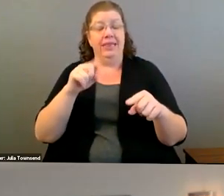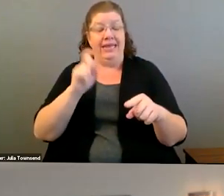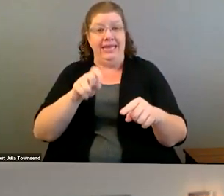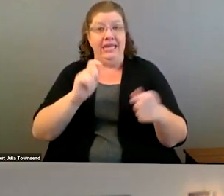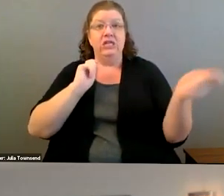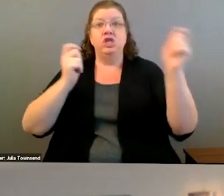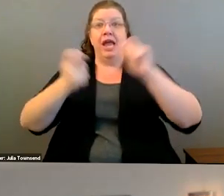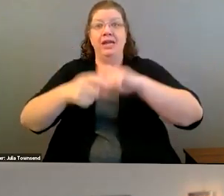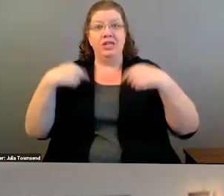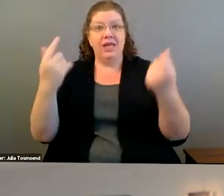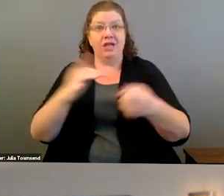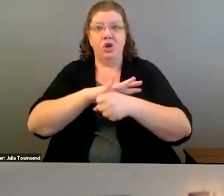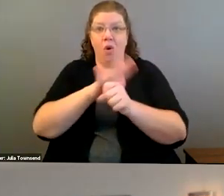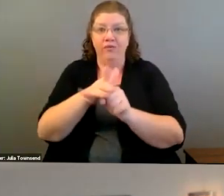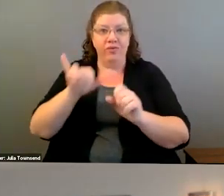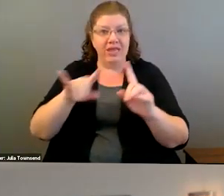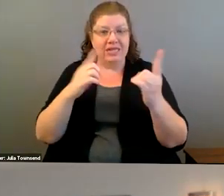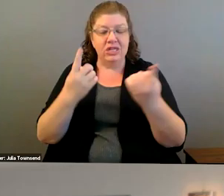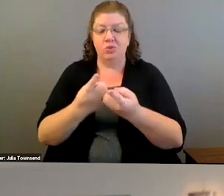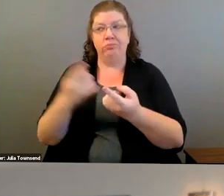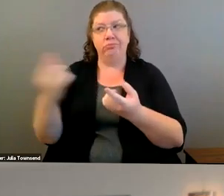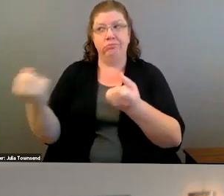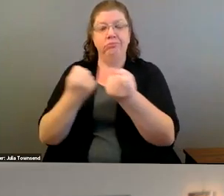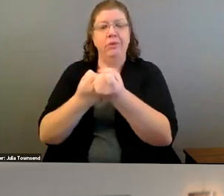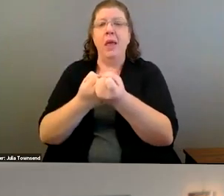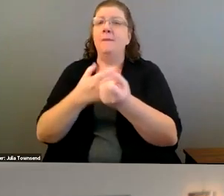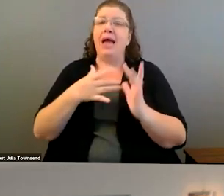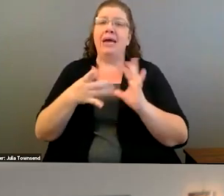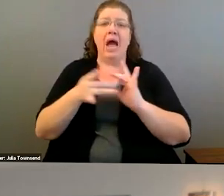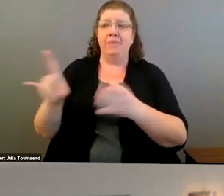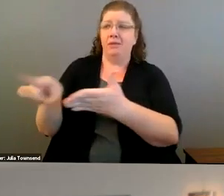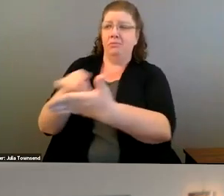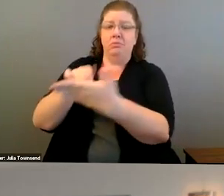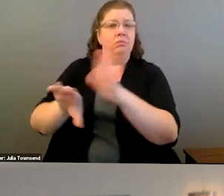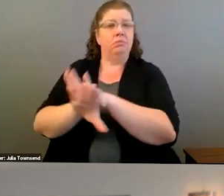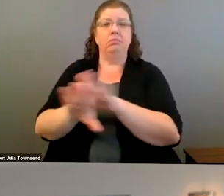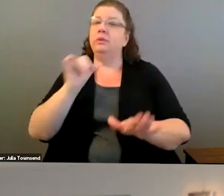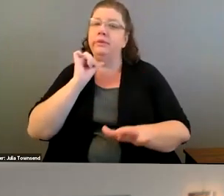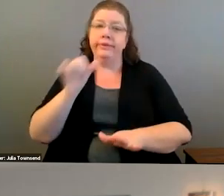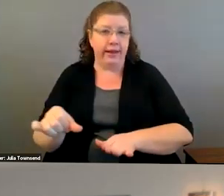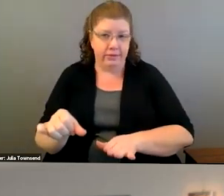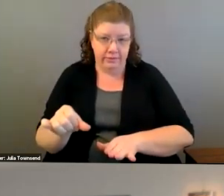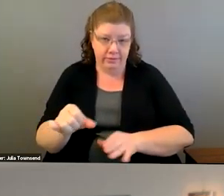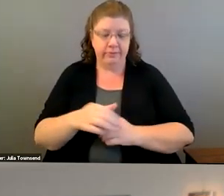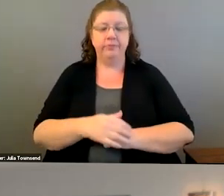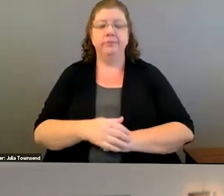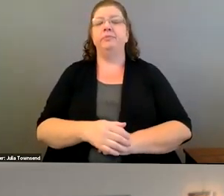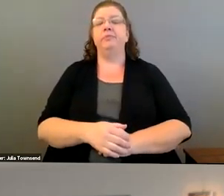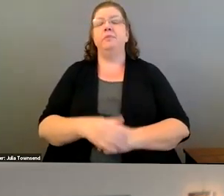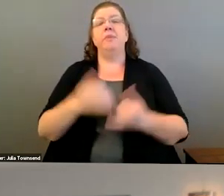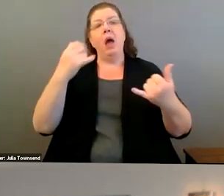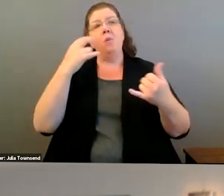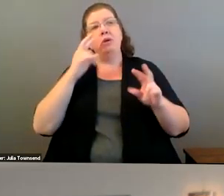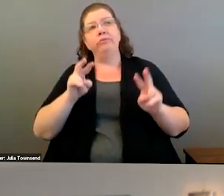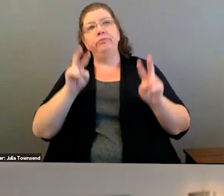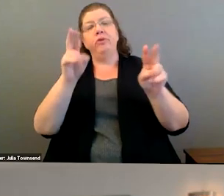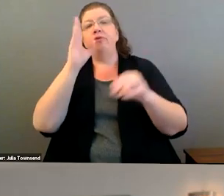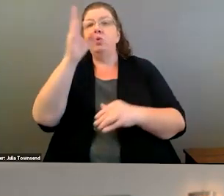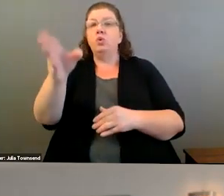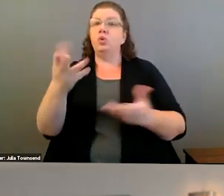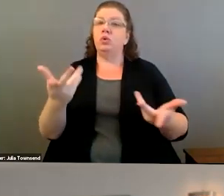las necesidades del distrito conforme comenzó el cover y mis comentarios no deben de ser hechos como reclamos sino que quiero